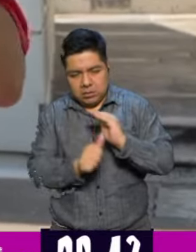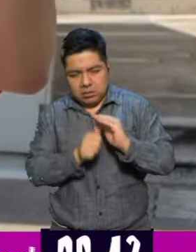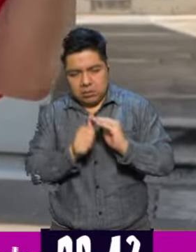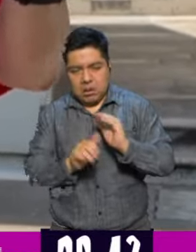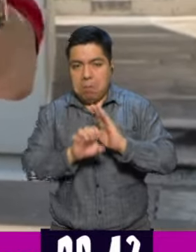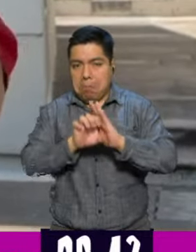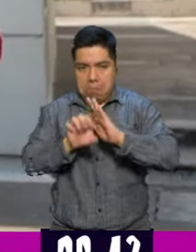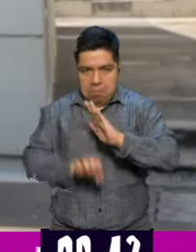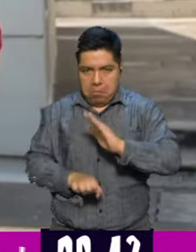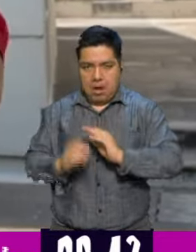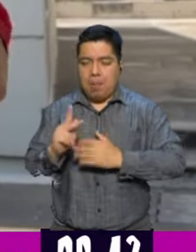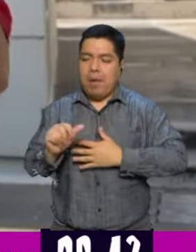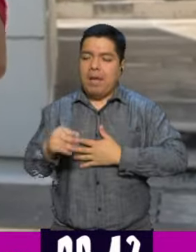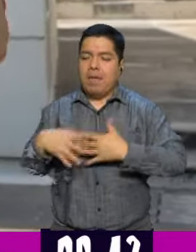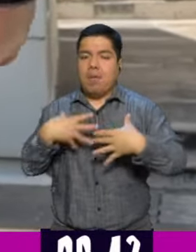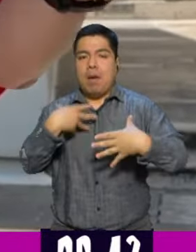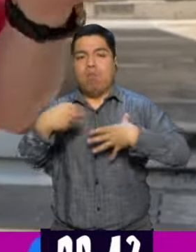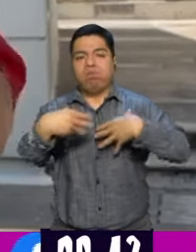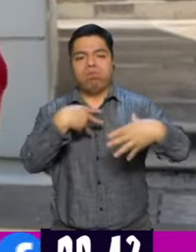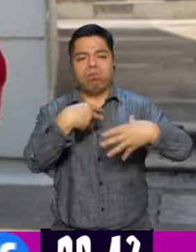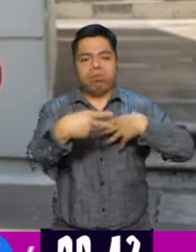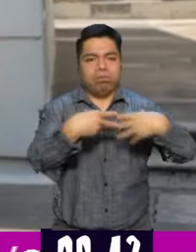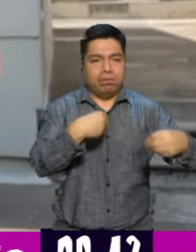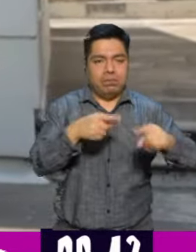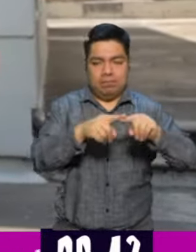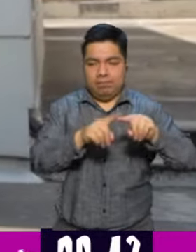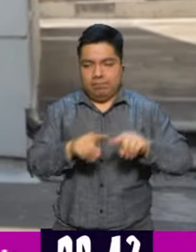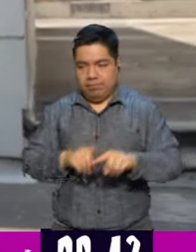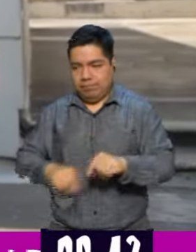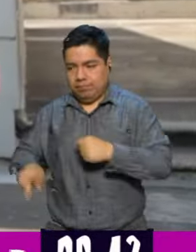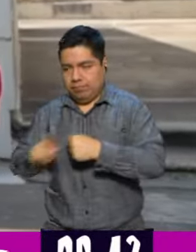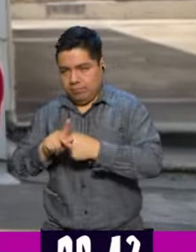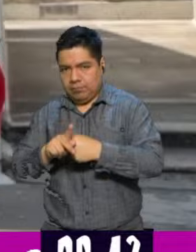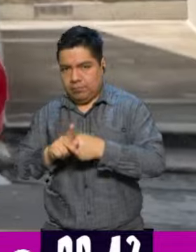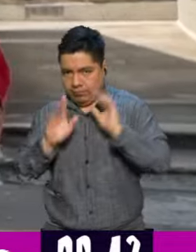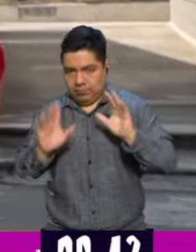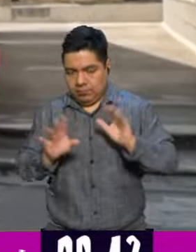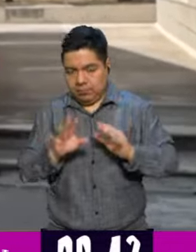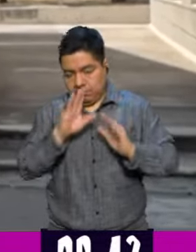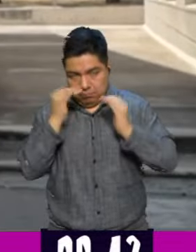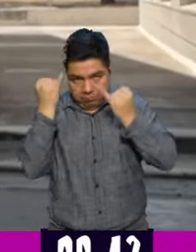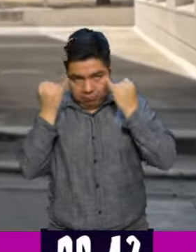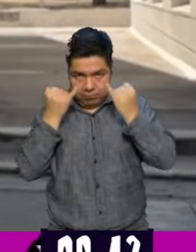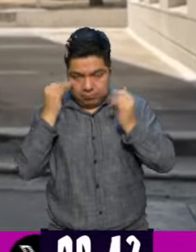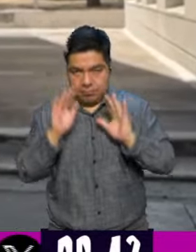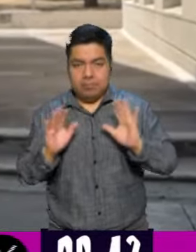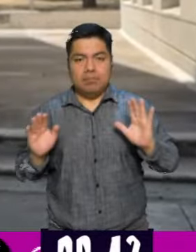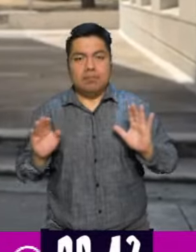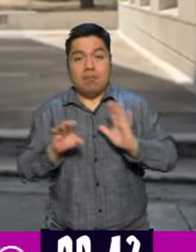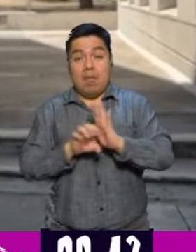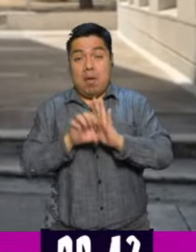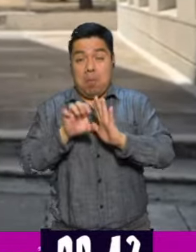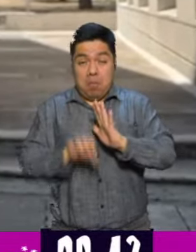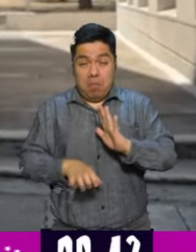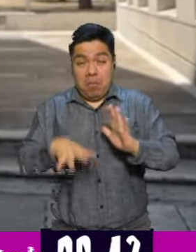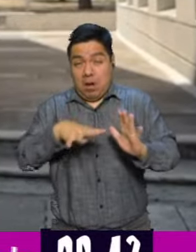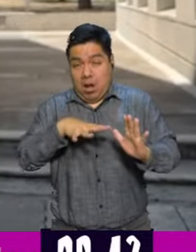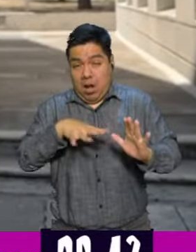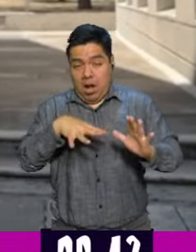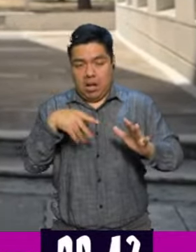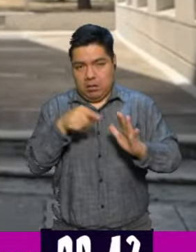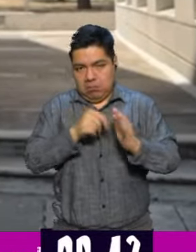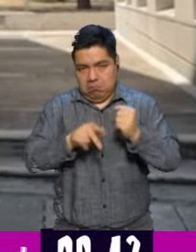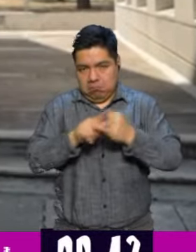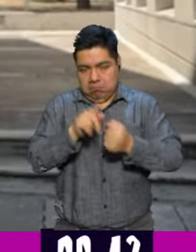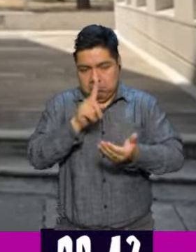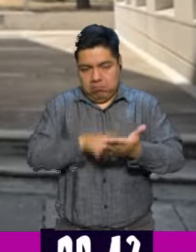o pandemia, o sea, pandemia quiere decir que es una epidemia en varios países, es la única diferencia. Entonces, cuando hay una epidemia,